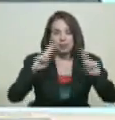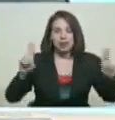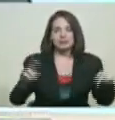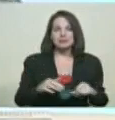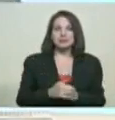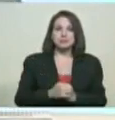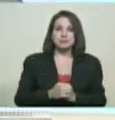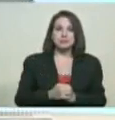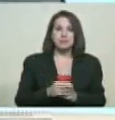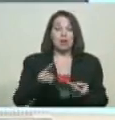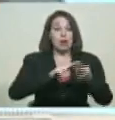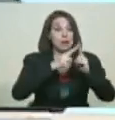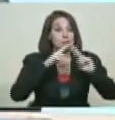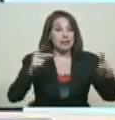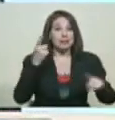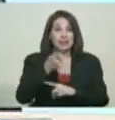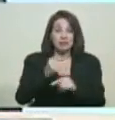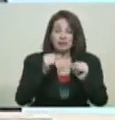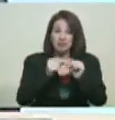una paz por consolidar